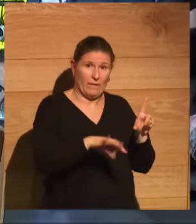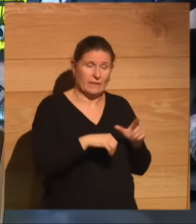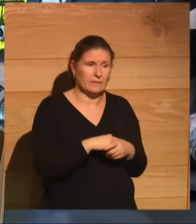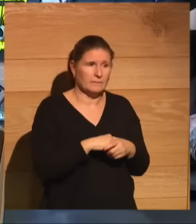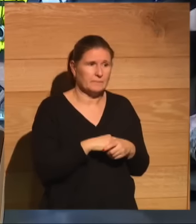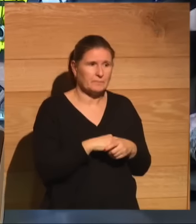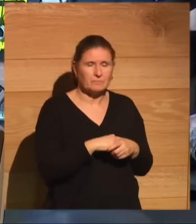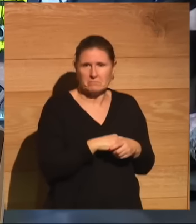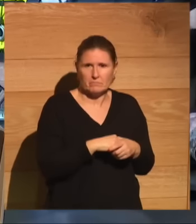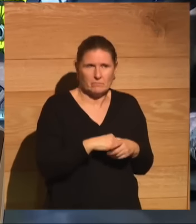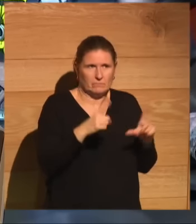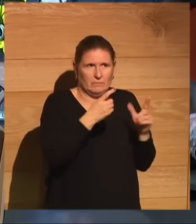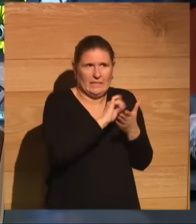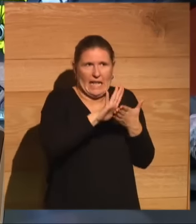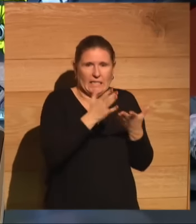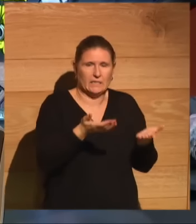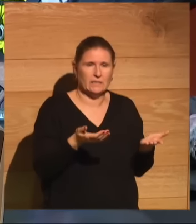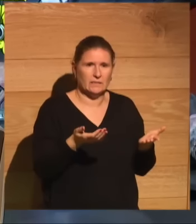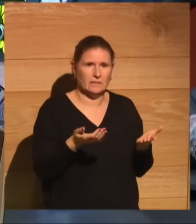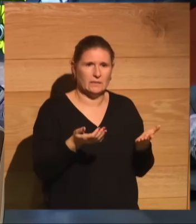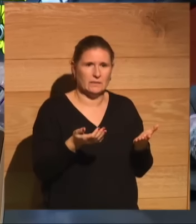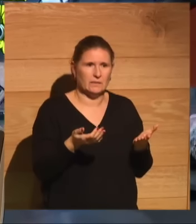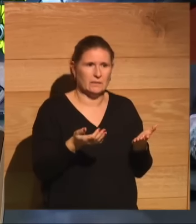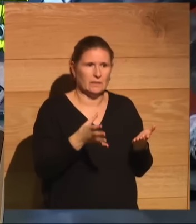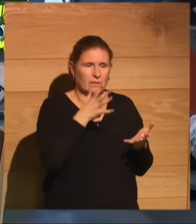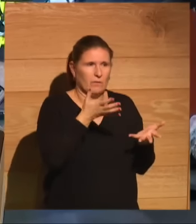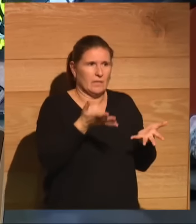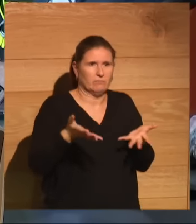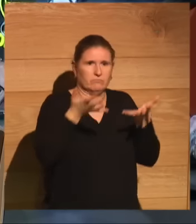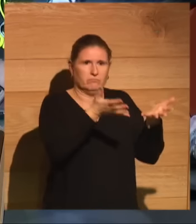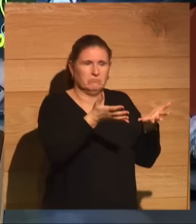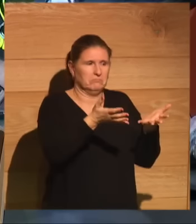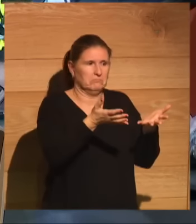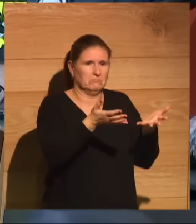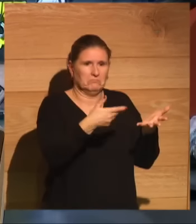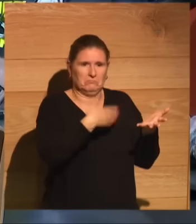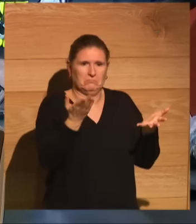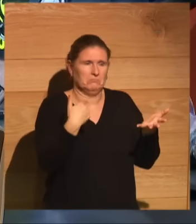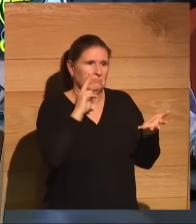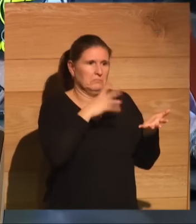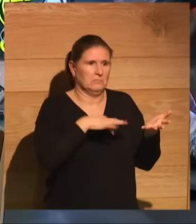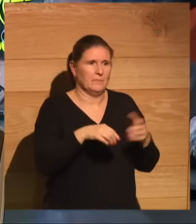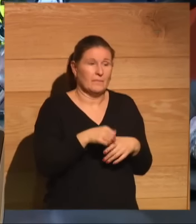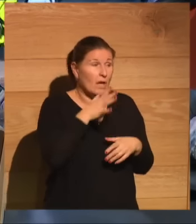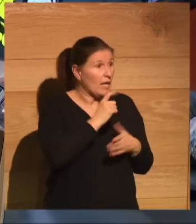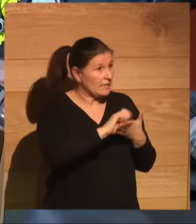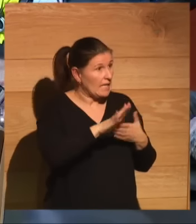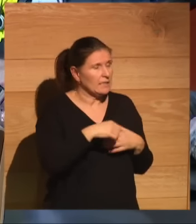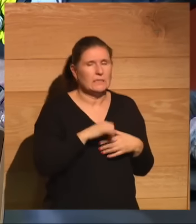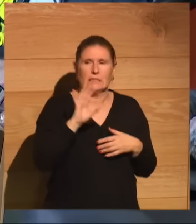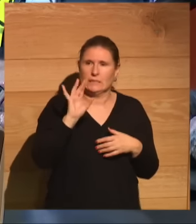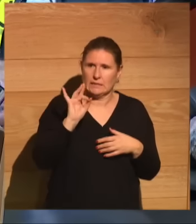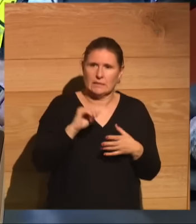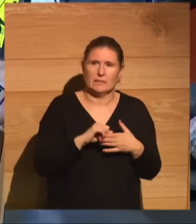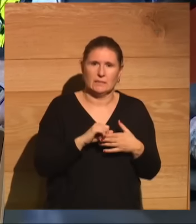forma gratuita, porque están a disposición de todo. Sí, ahora es gratis eso. Ahora es el... Ah, qué